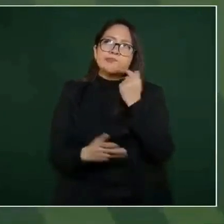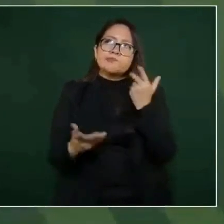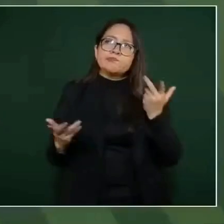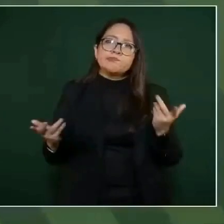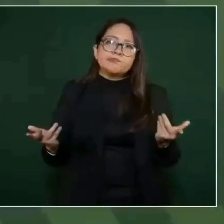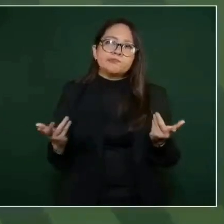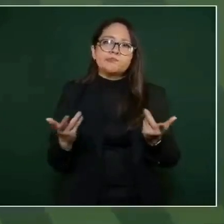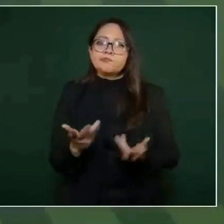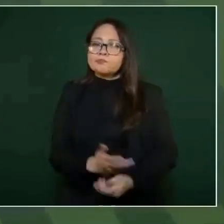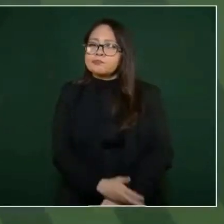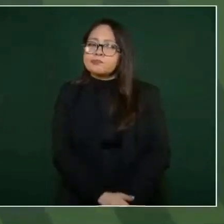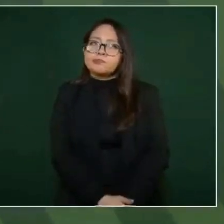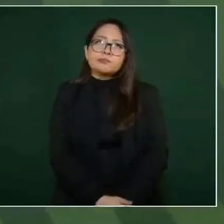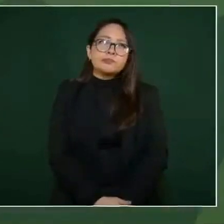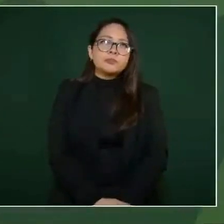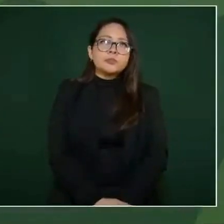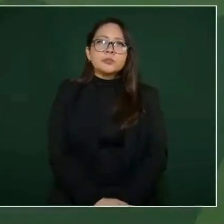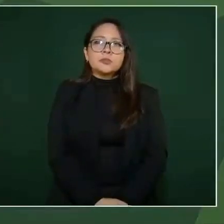pues,